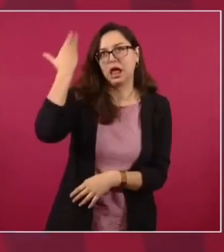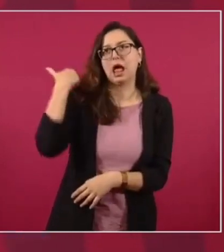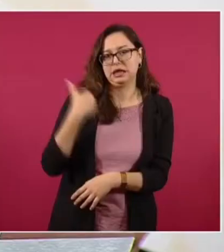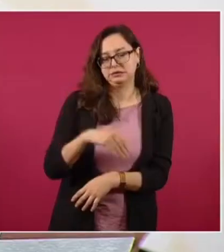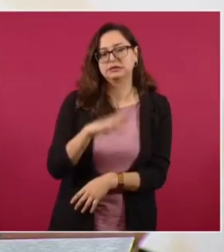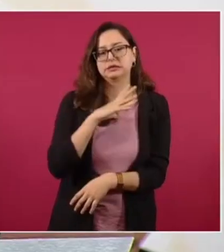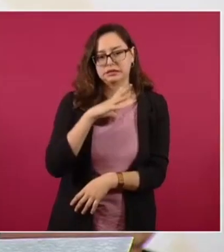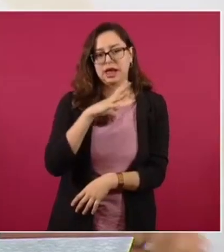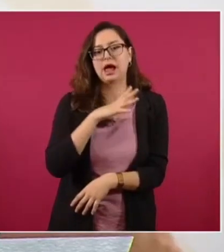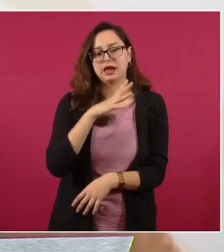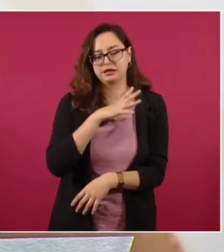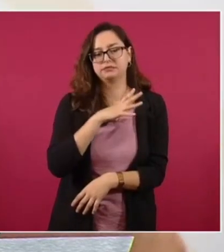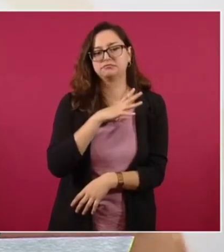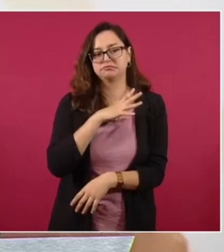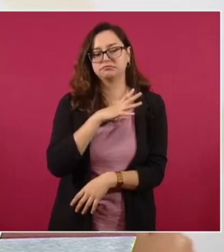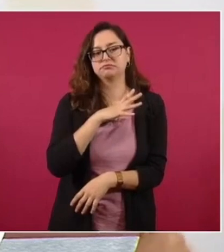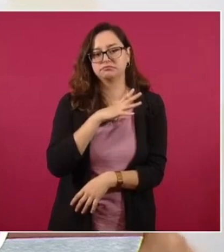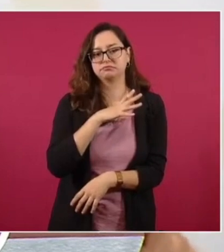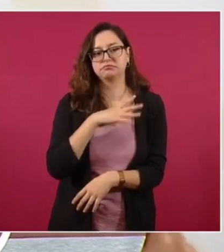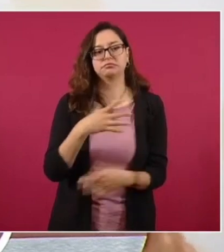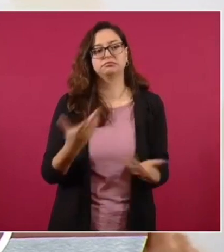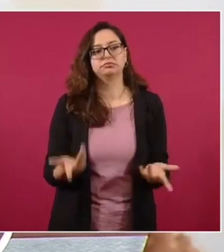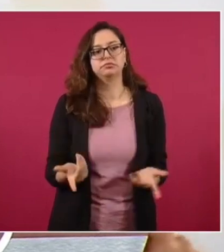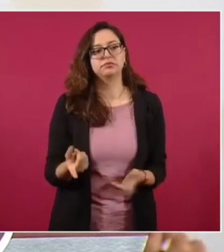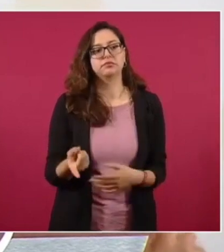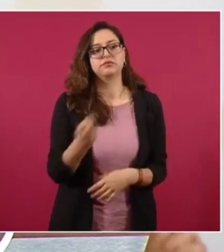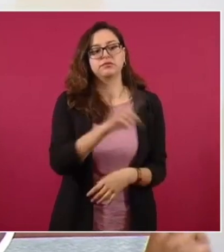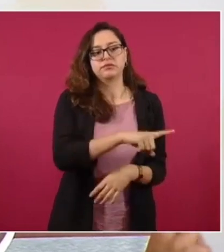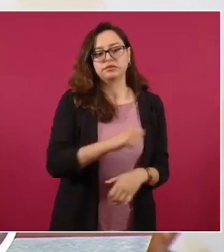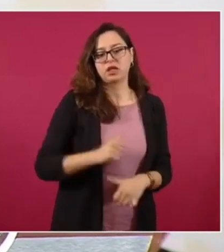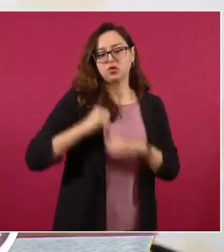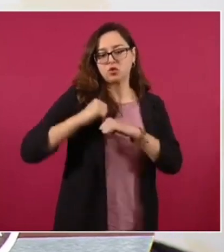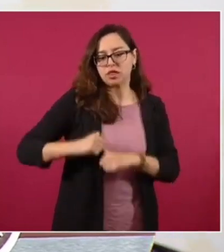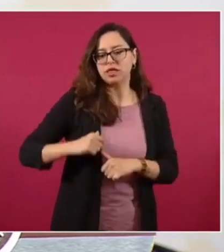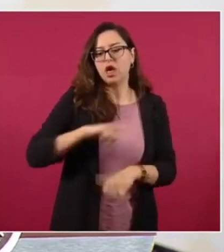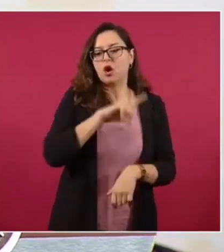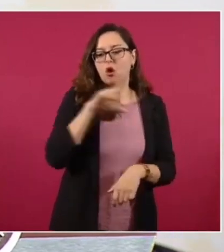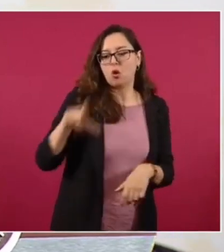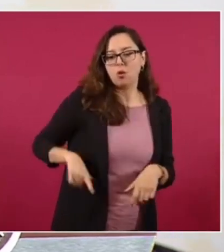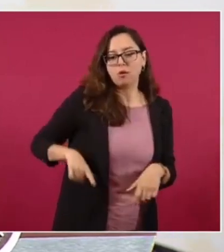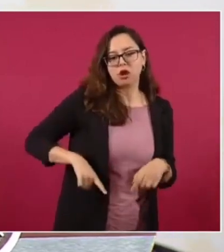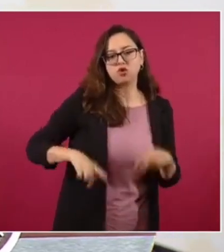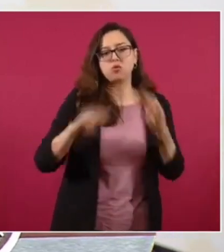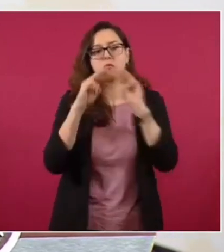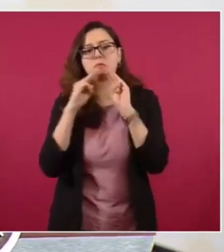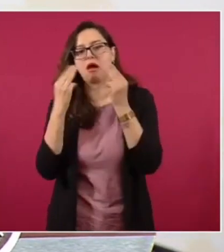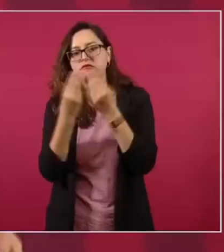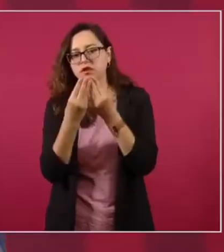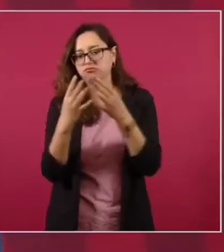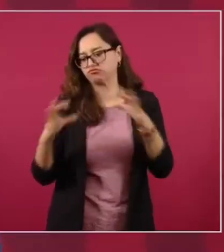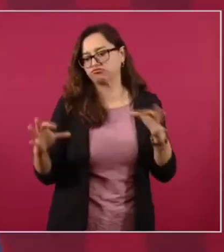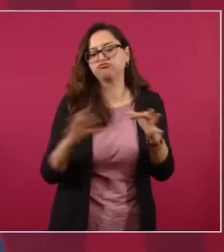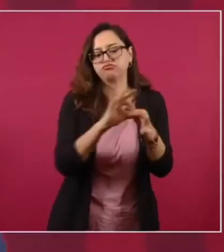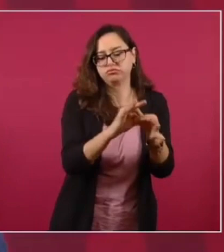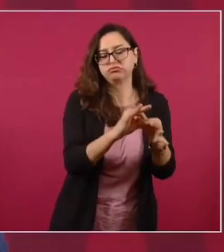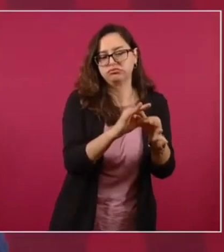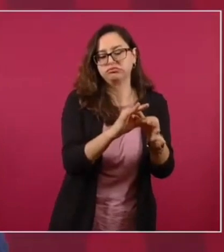una asociación entre las autoridades y la delincuencia,